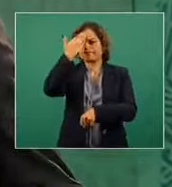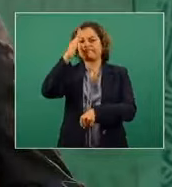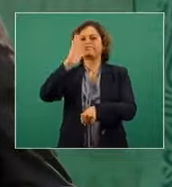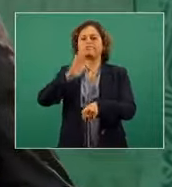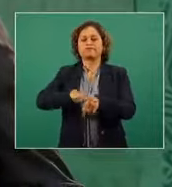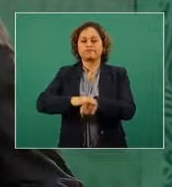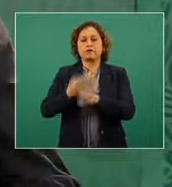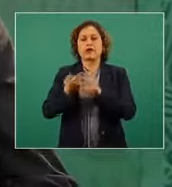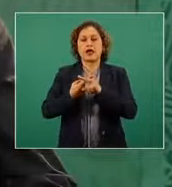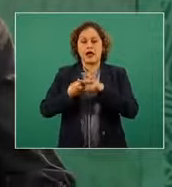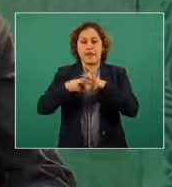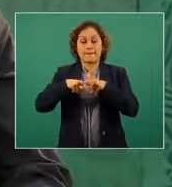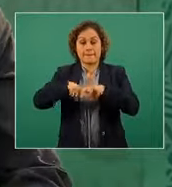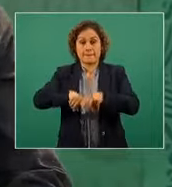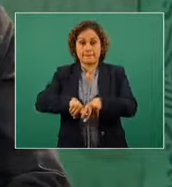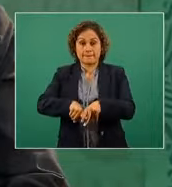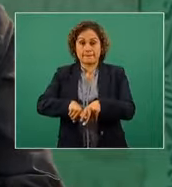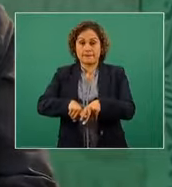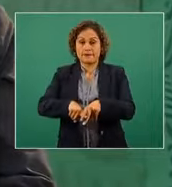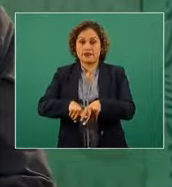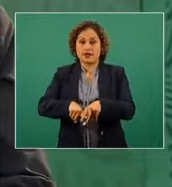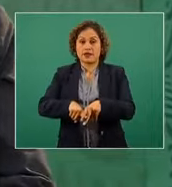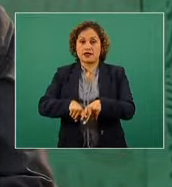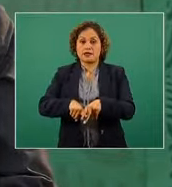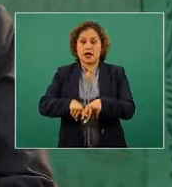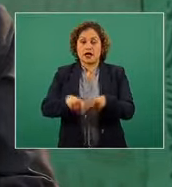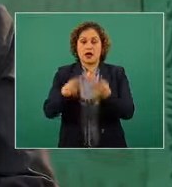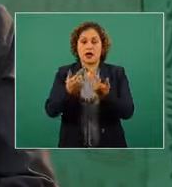movimiento opositor al presidente Madero,